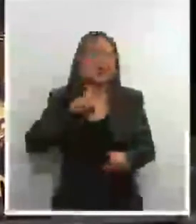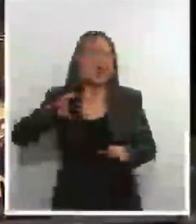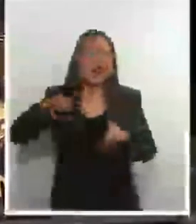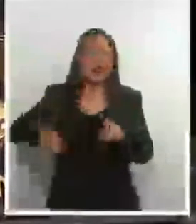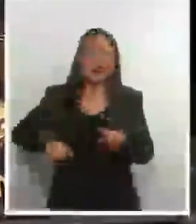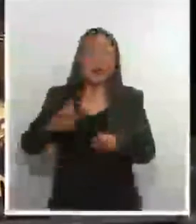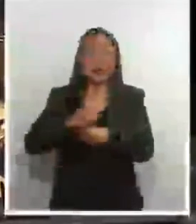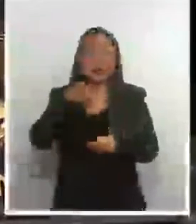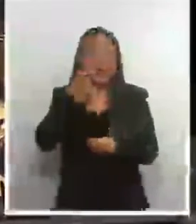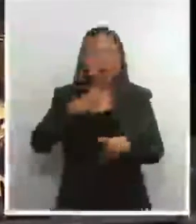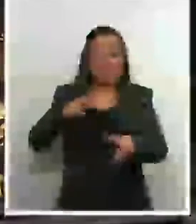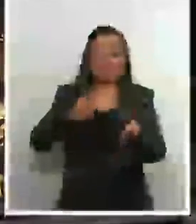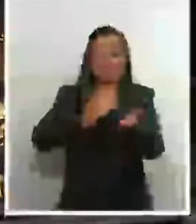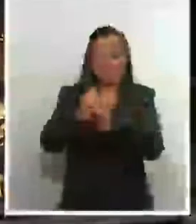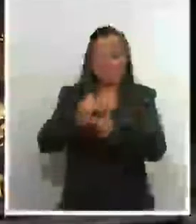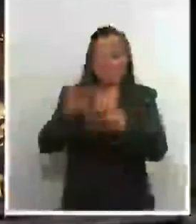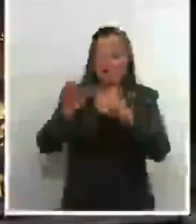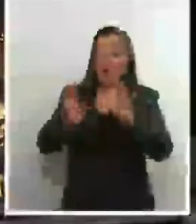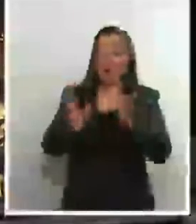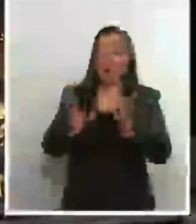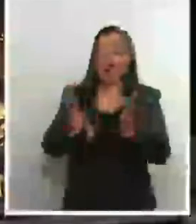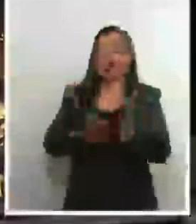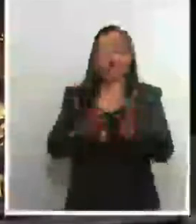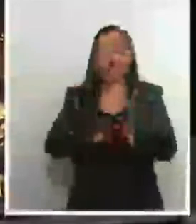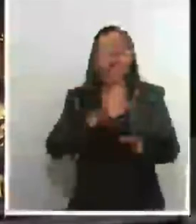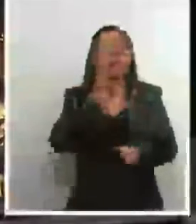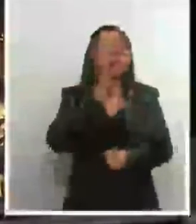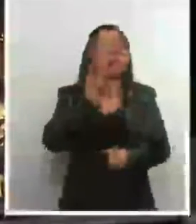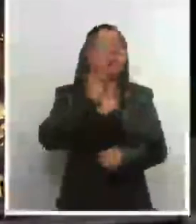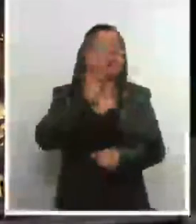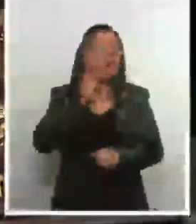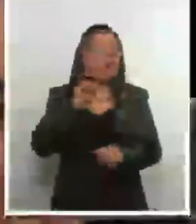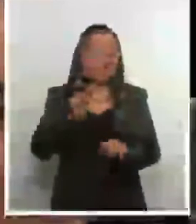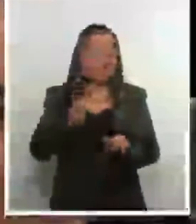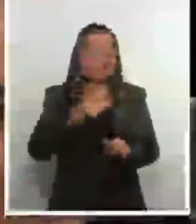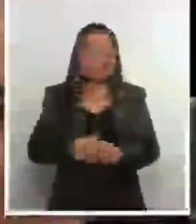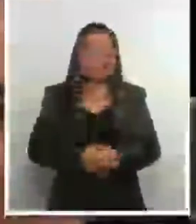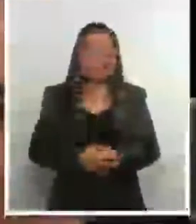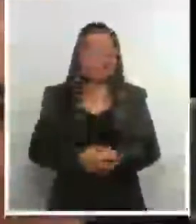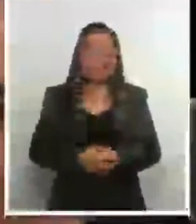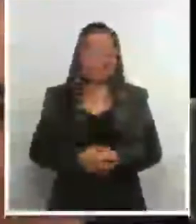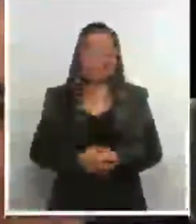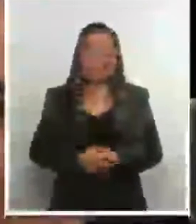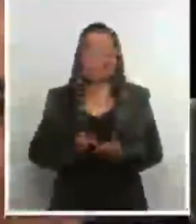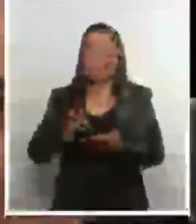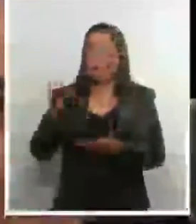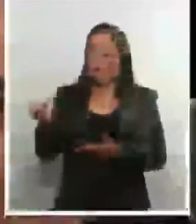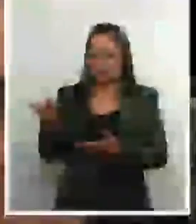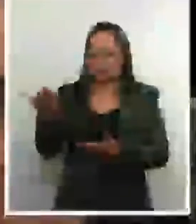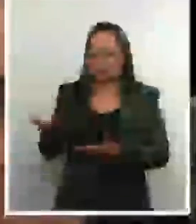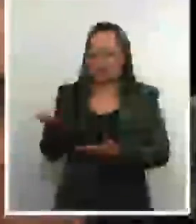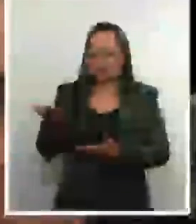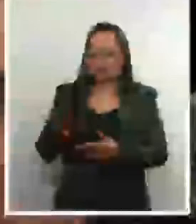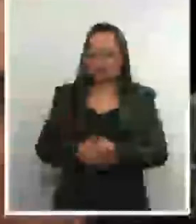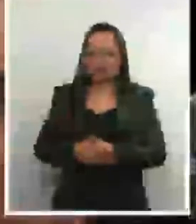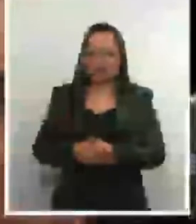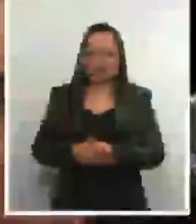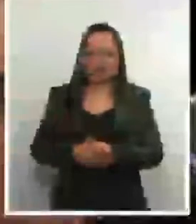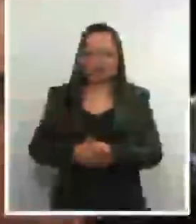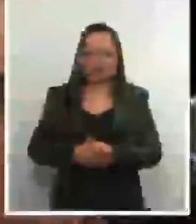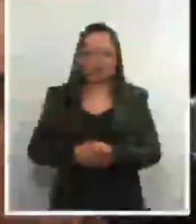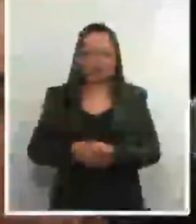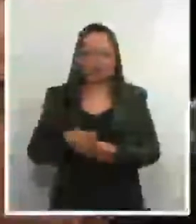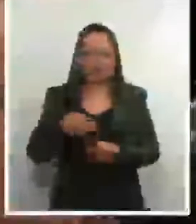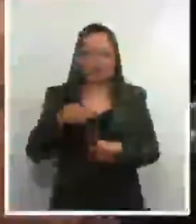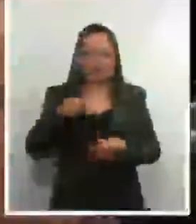será, compañeros, el legislativo, ya sé que tengo tiempo, pero de por medio, gracias, está la